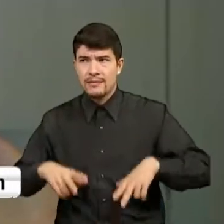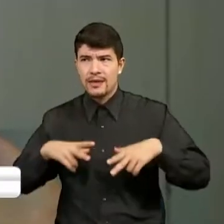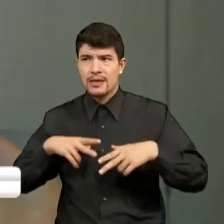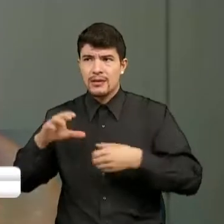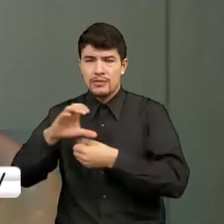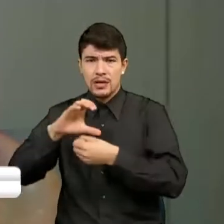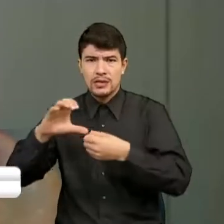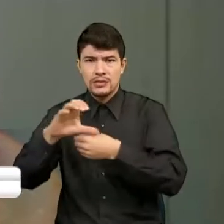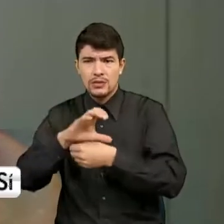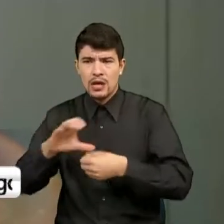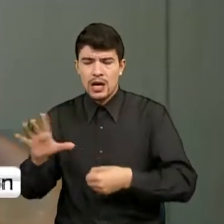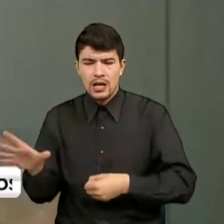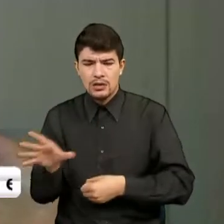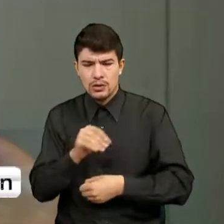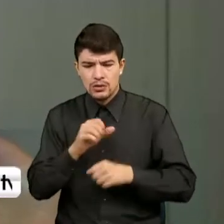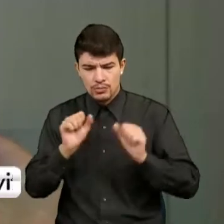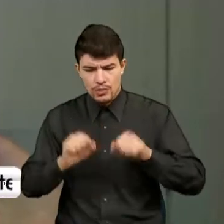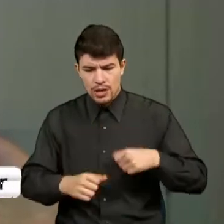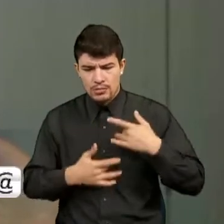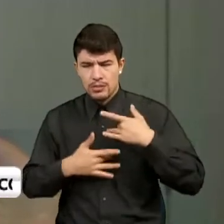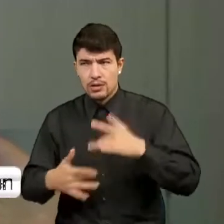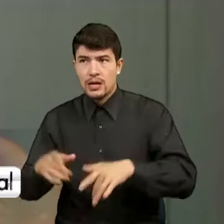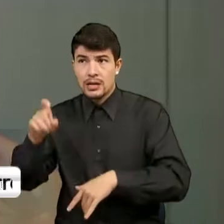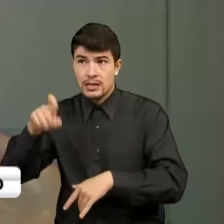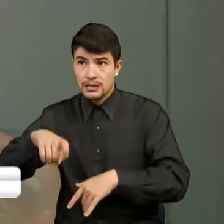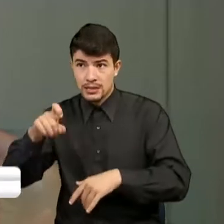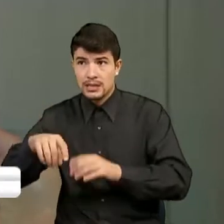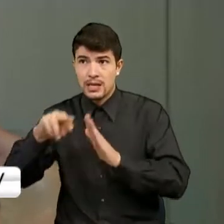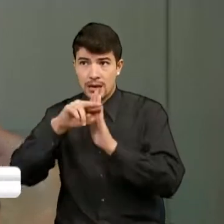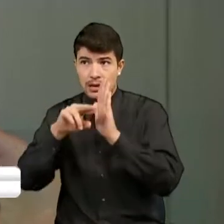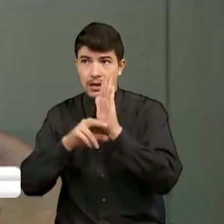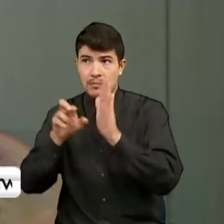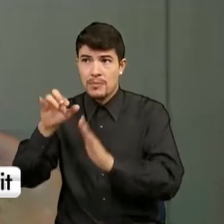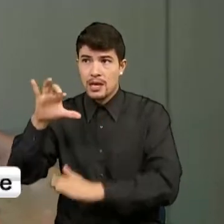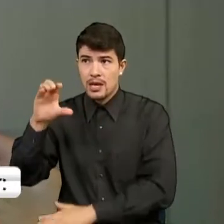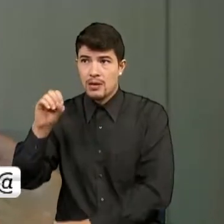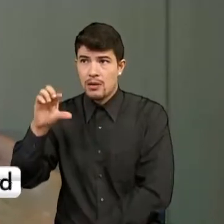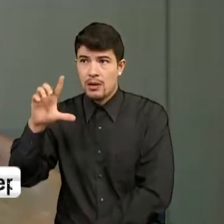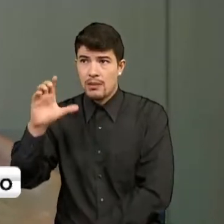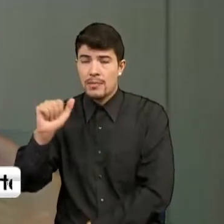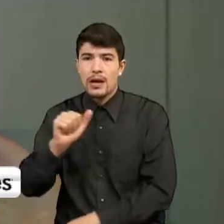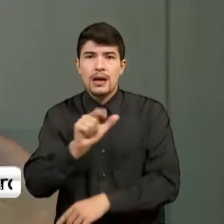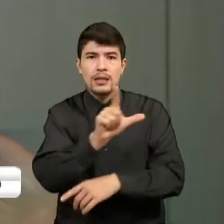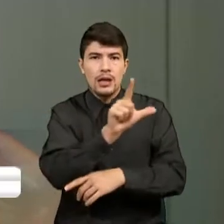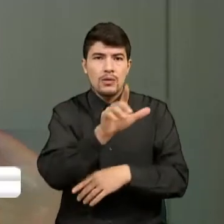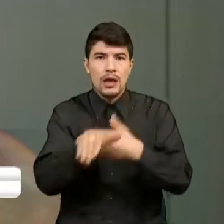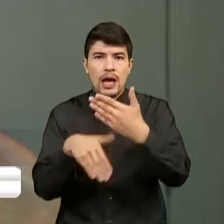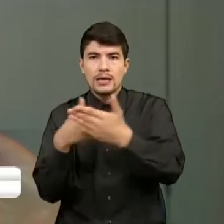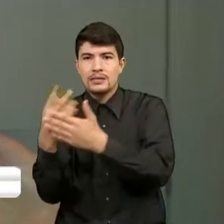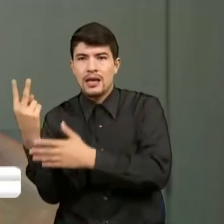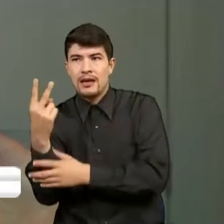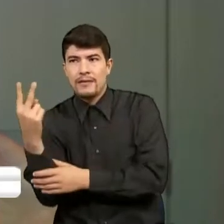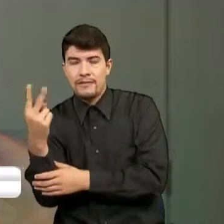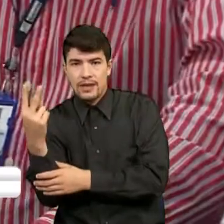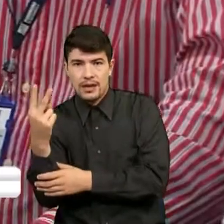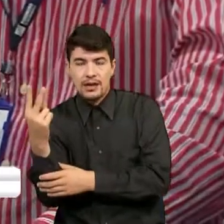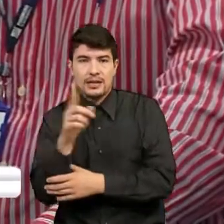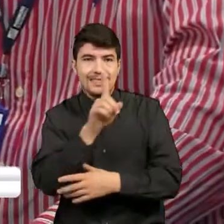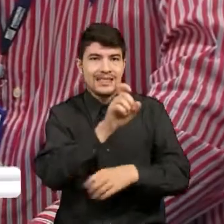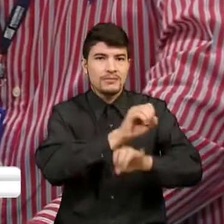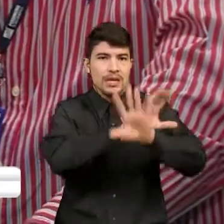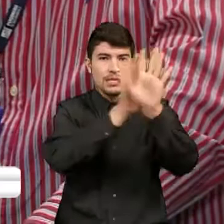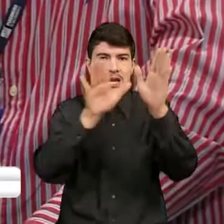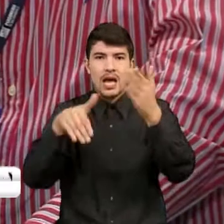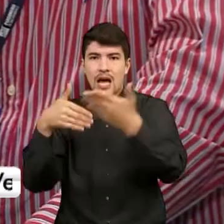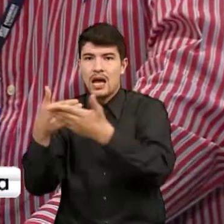donde todos pongamos nuestra cuota de sacrificio que necesita un pico y placa de los dígitos de lunes a viernes de 6 de la mañana a 8 de la noche la